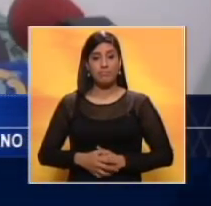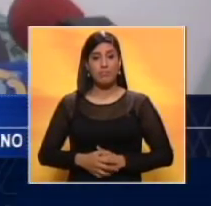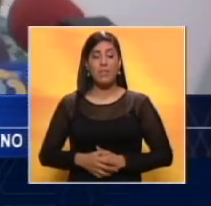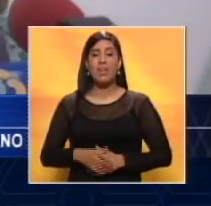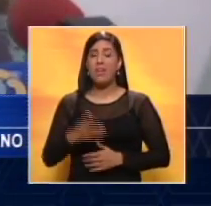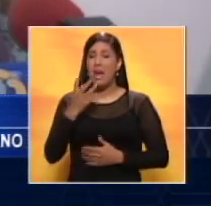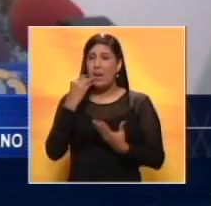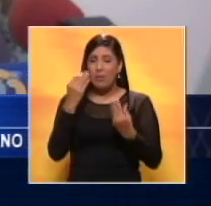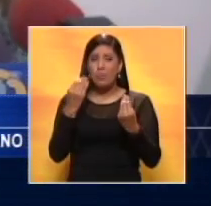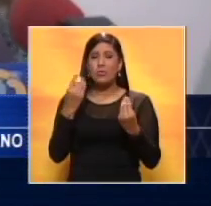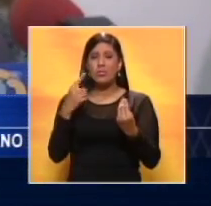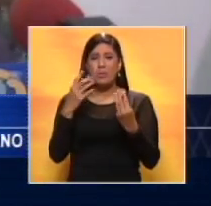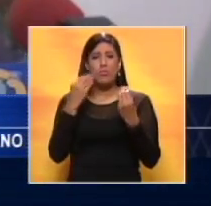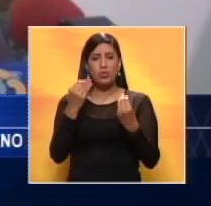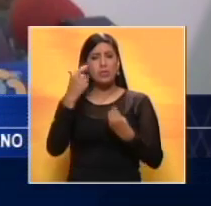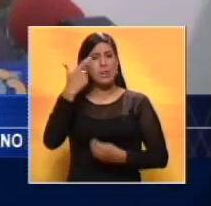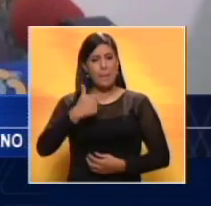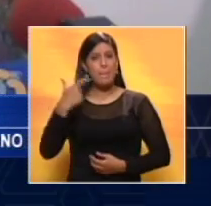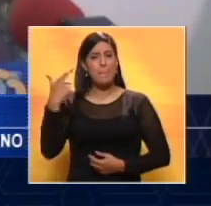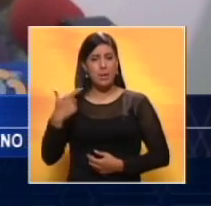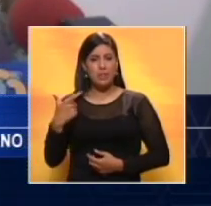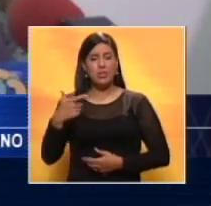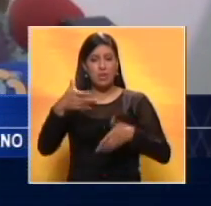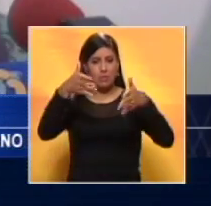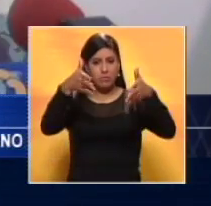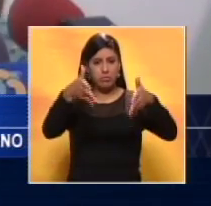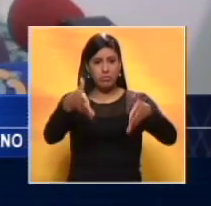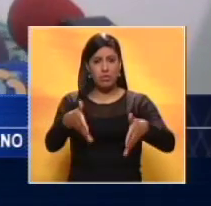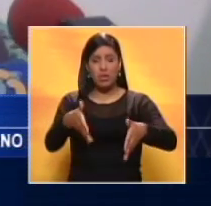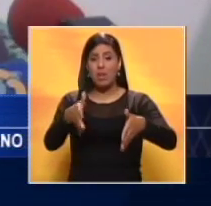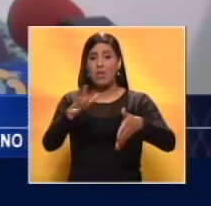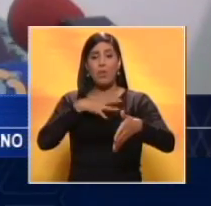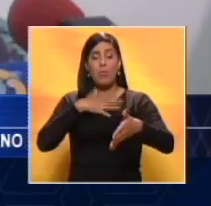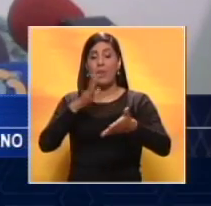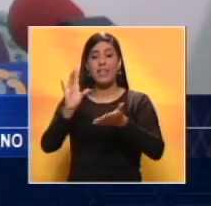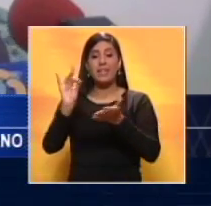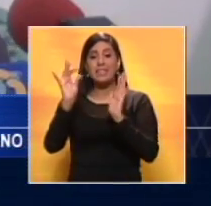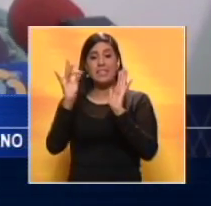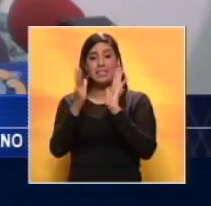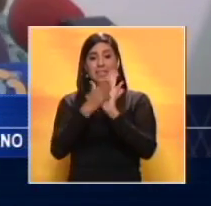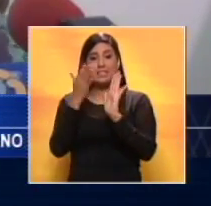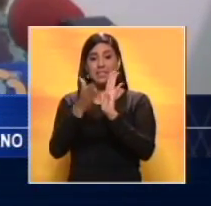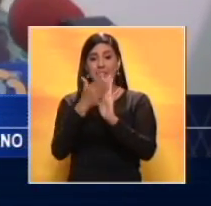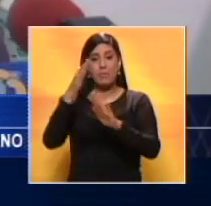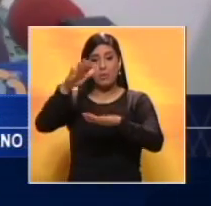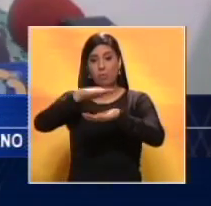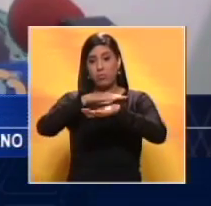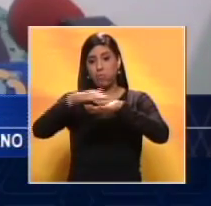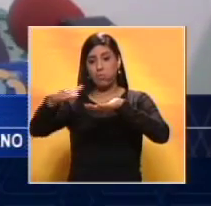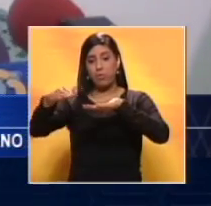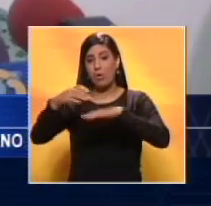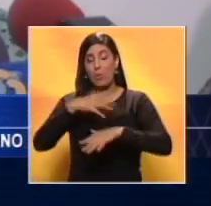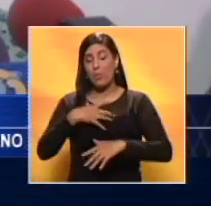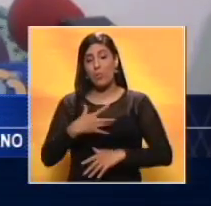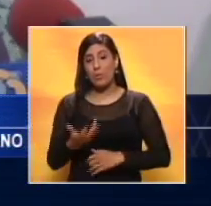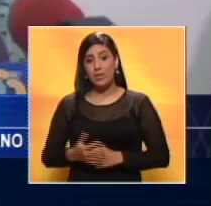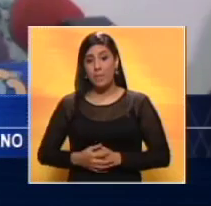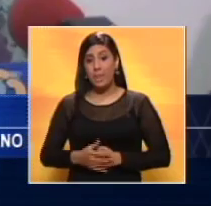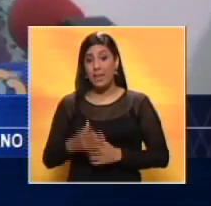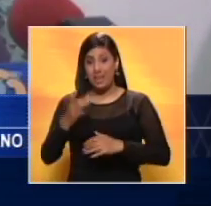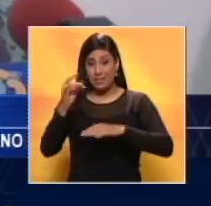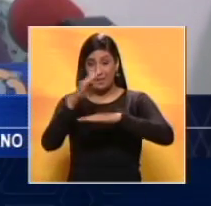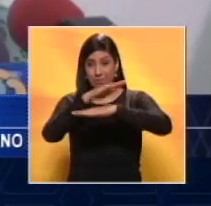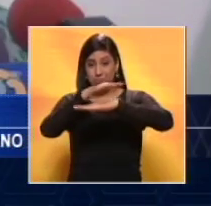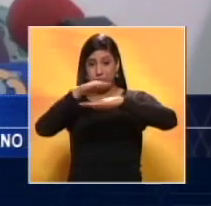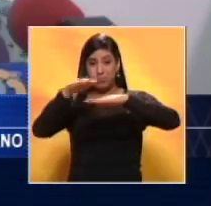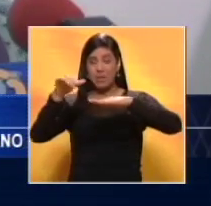Y de que hay muchas personas que están siendo enterradas y no podemos colocarle la lápida por encima. La lápida